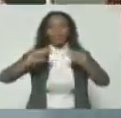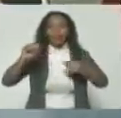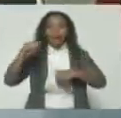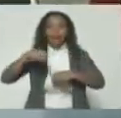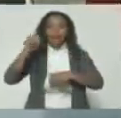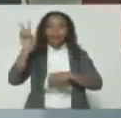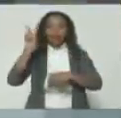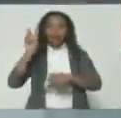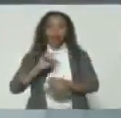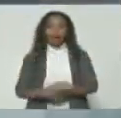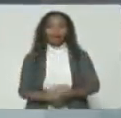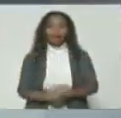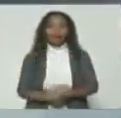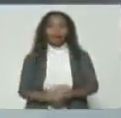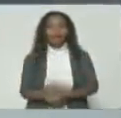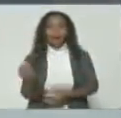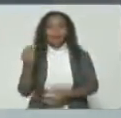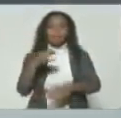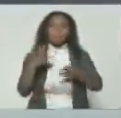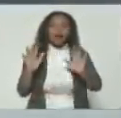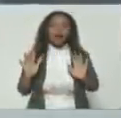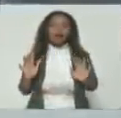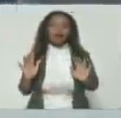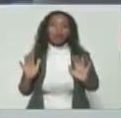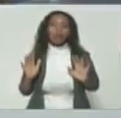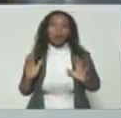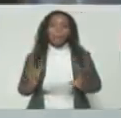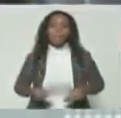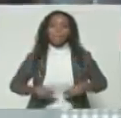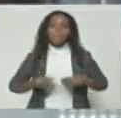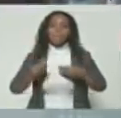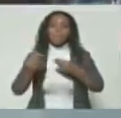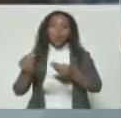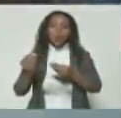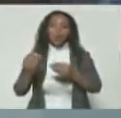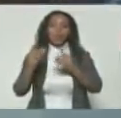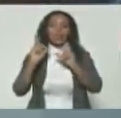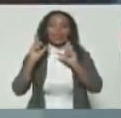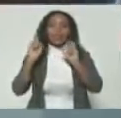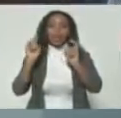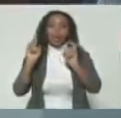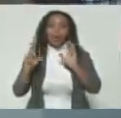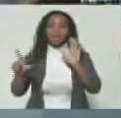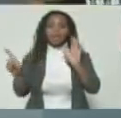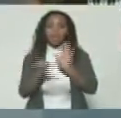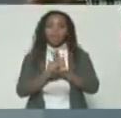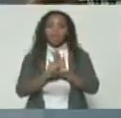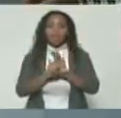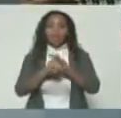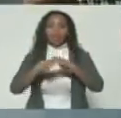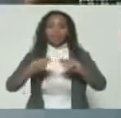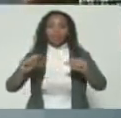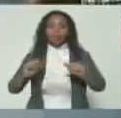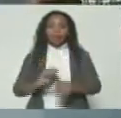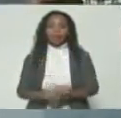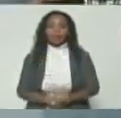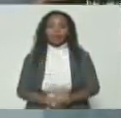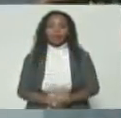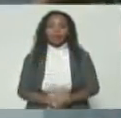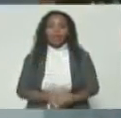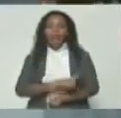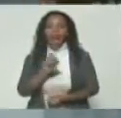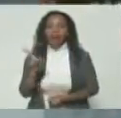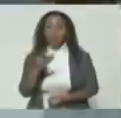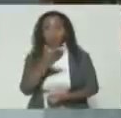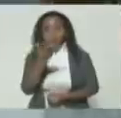venezolana. Y además, entregando sus títulos legales de tierra. Ahí,